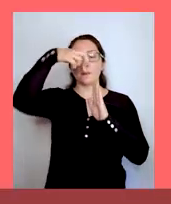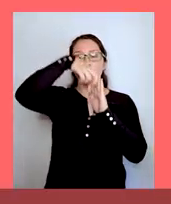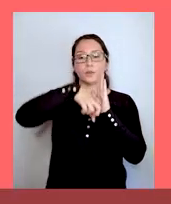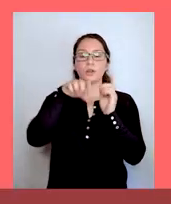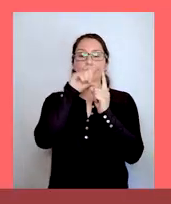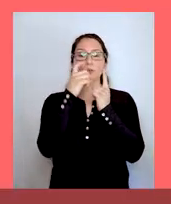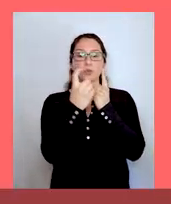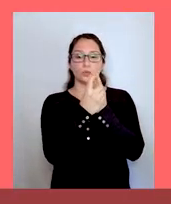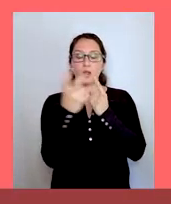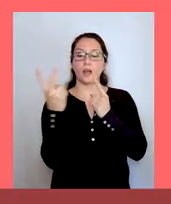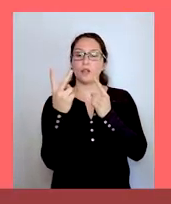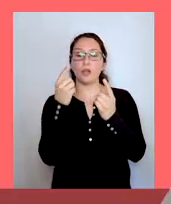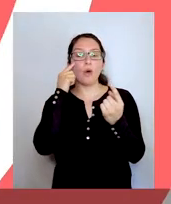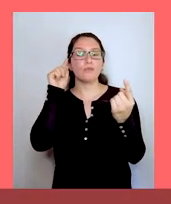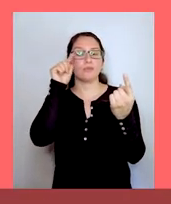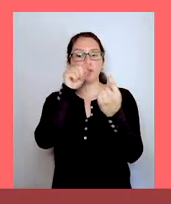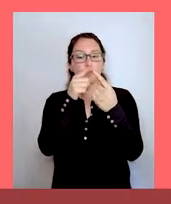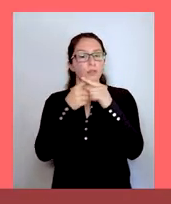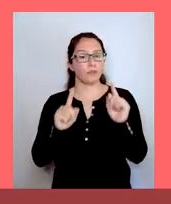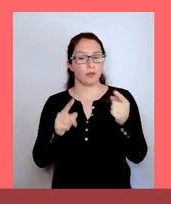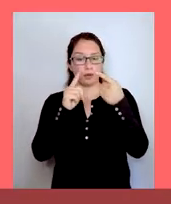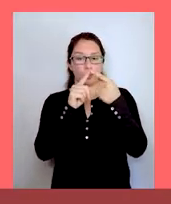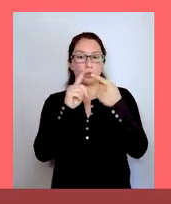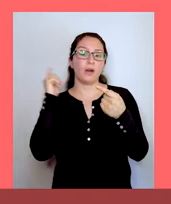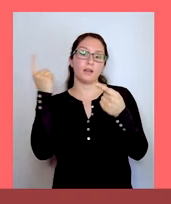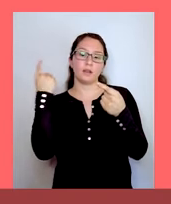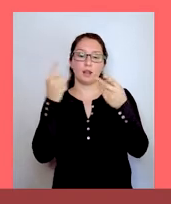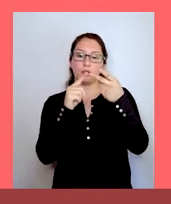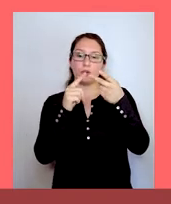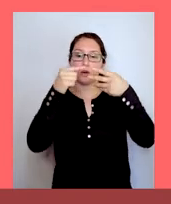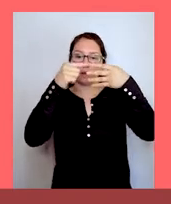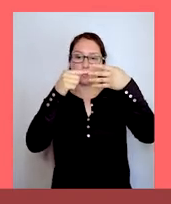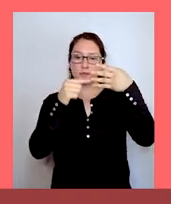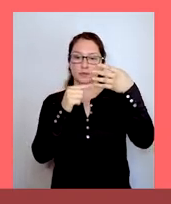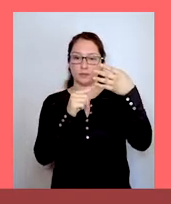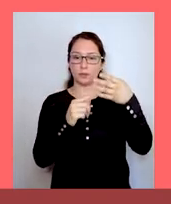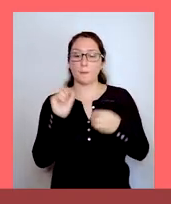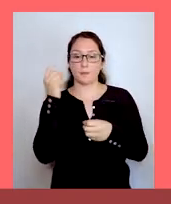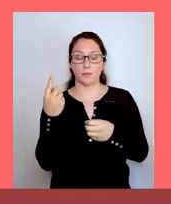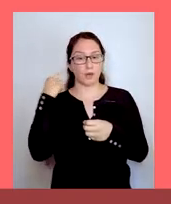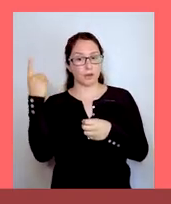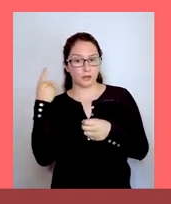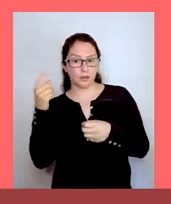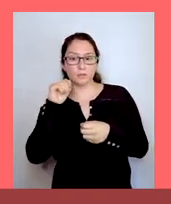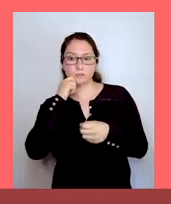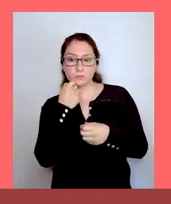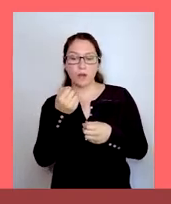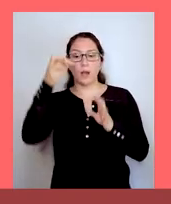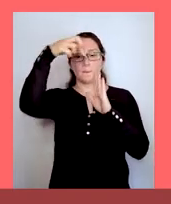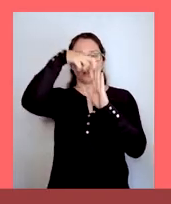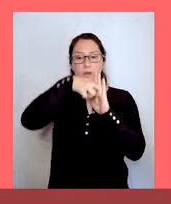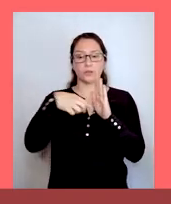En los proyectos culturales existen dos tipos de objetivos, generales y específicos. El objetivo general es